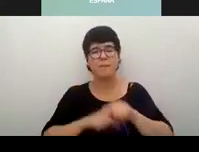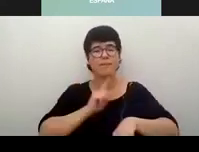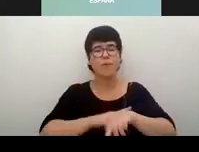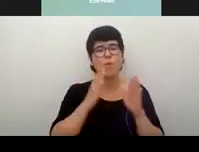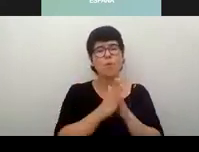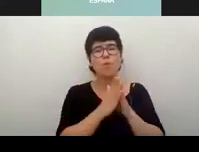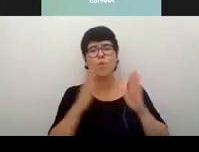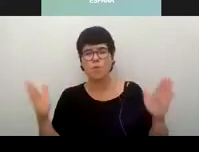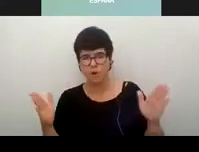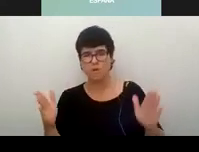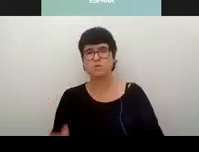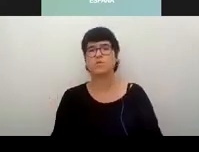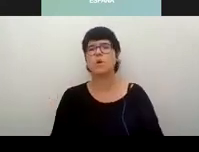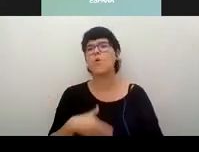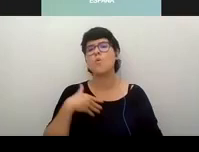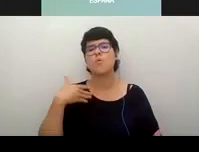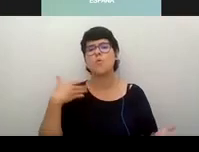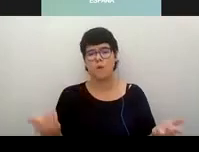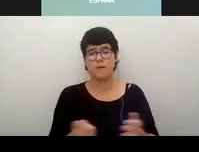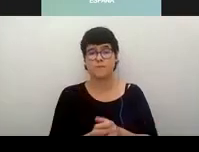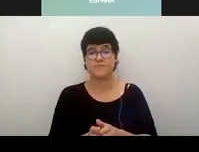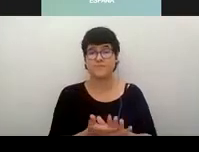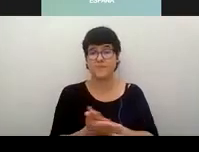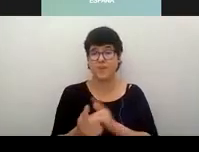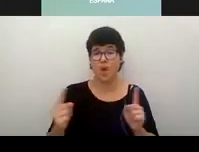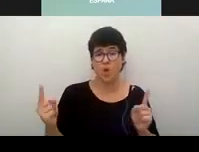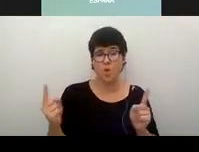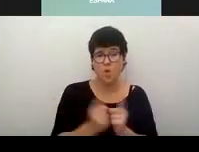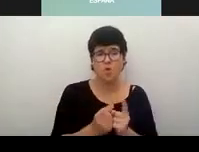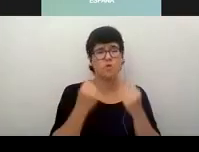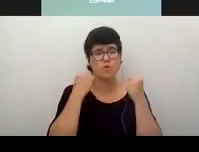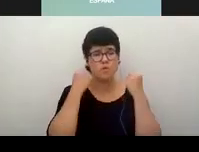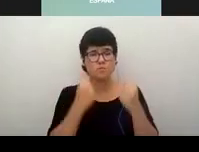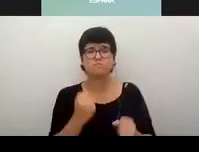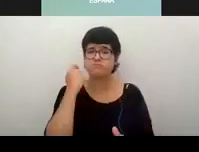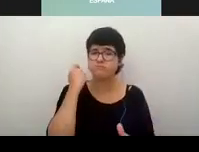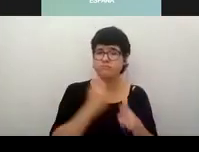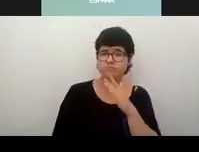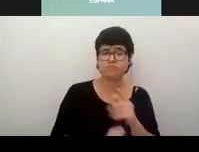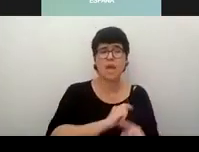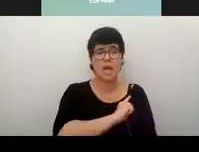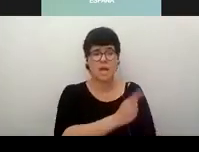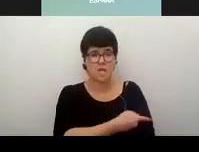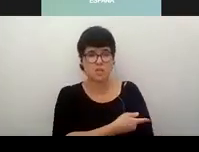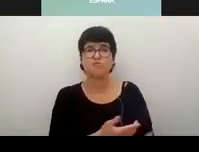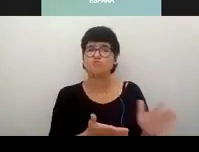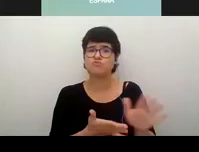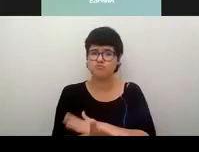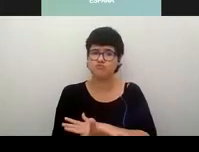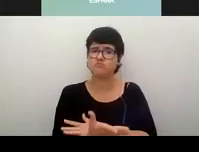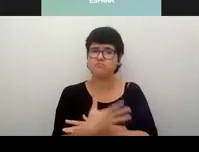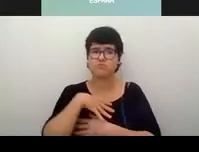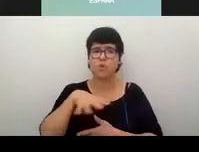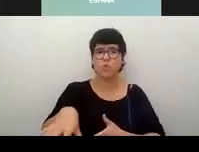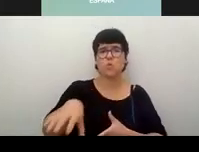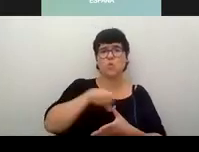más cortito y más intenso sea ese ejercicio, probablemente menos vamos a poder tirar de los hidratos de carbono